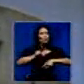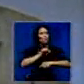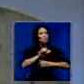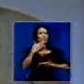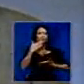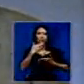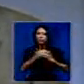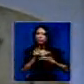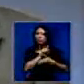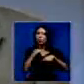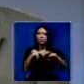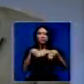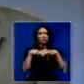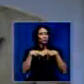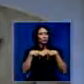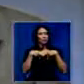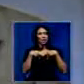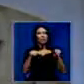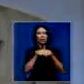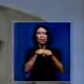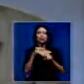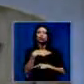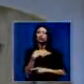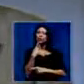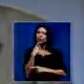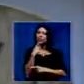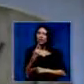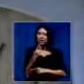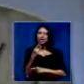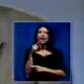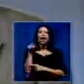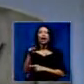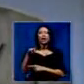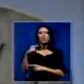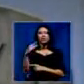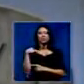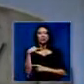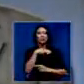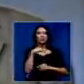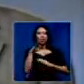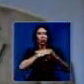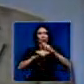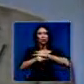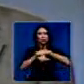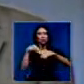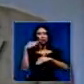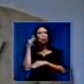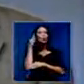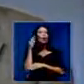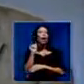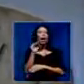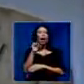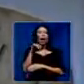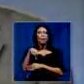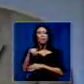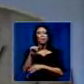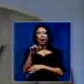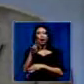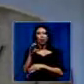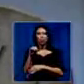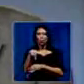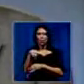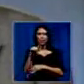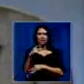e inaceptable. Inclusive se lo dije así en su oportunidad a la viceministra de Comercio Exterior, doña Amparo Pacheco. Doña Amparo, esto